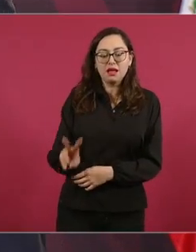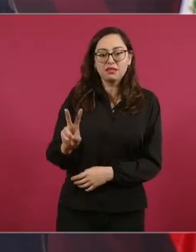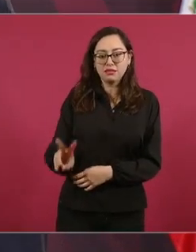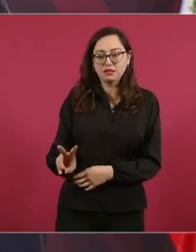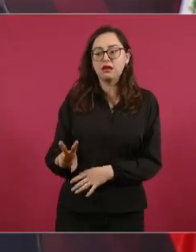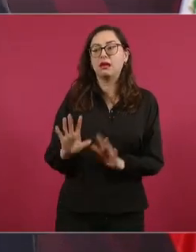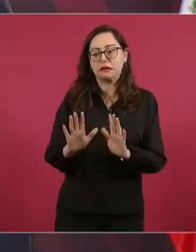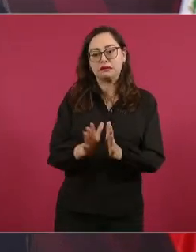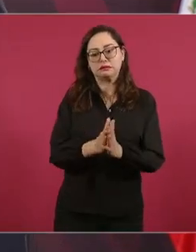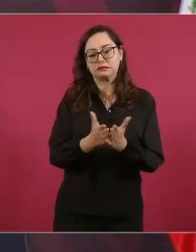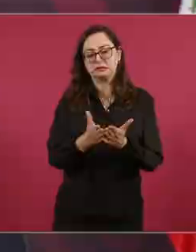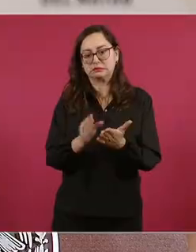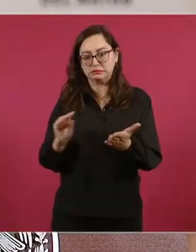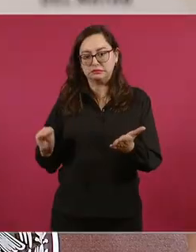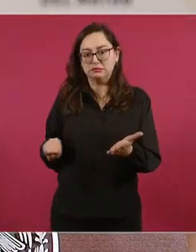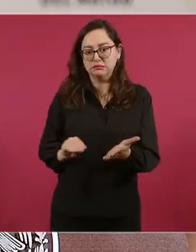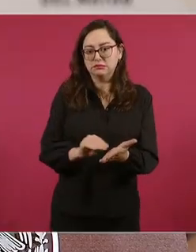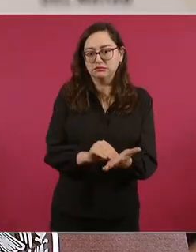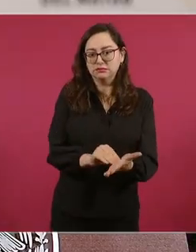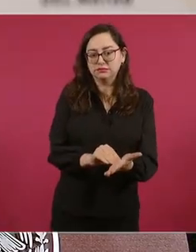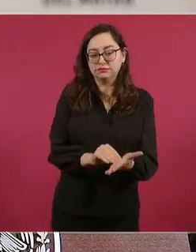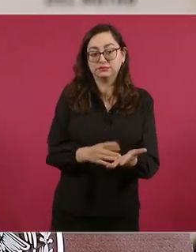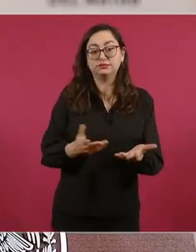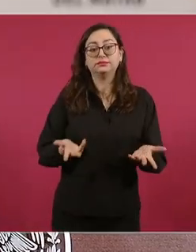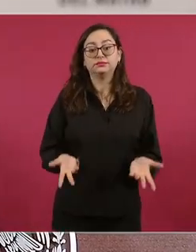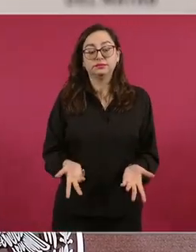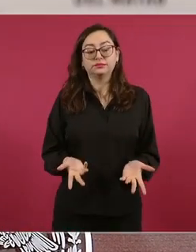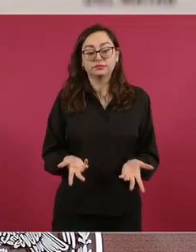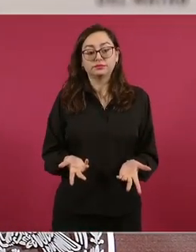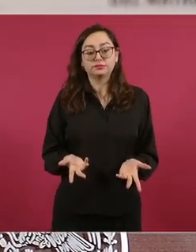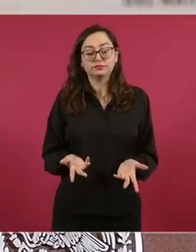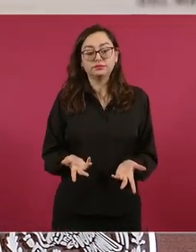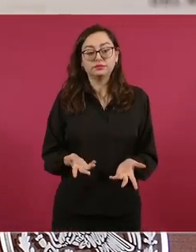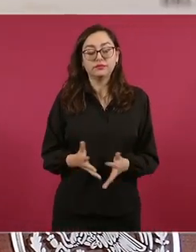Pero luego, en el libro